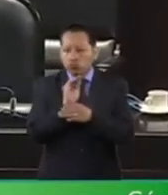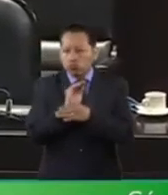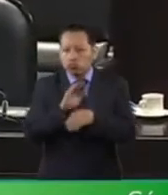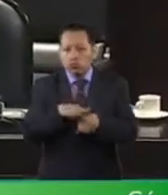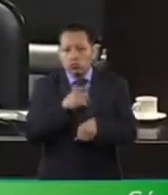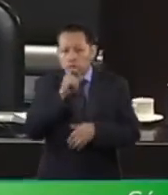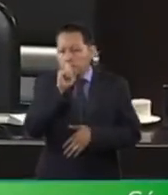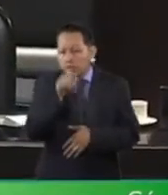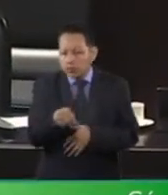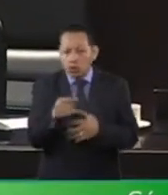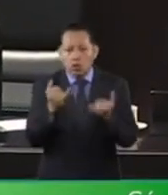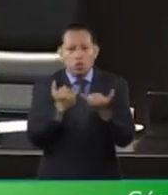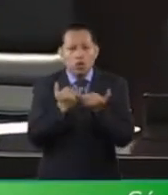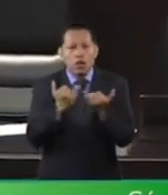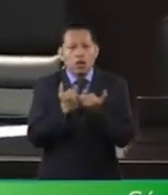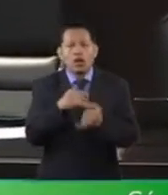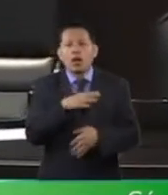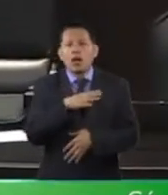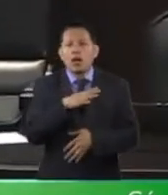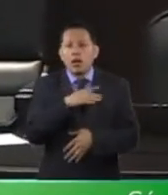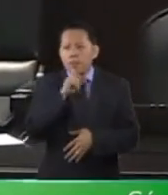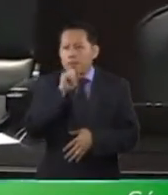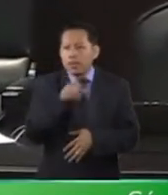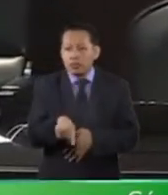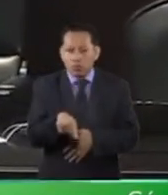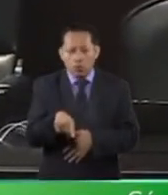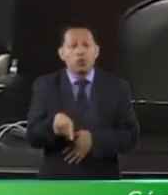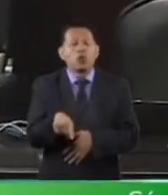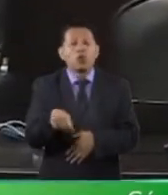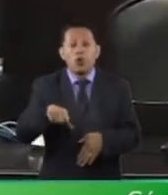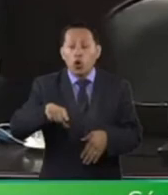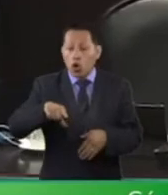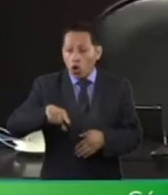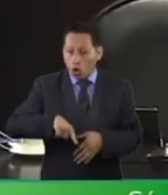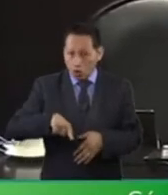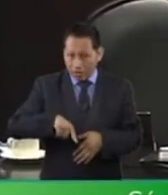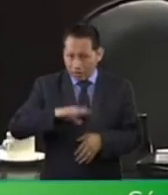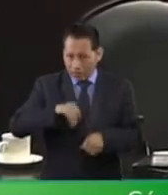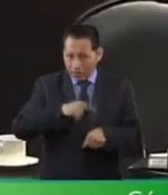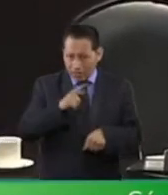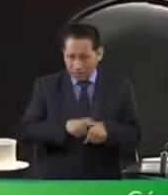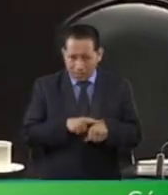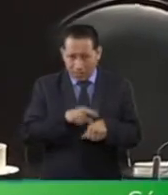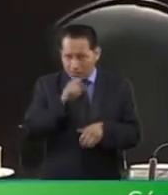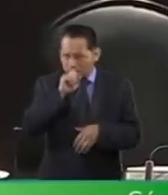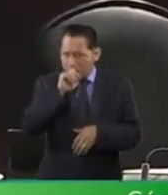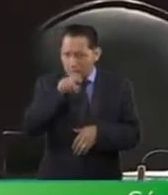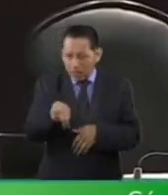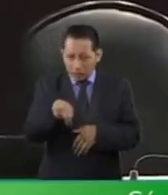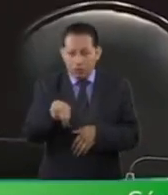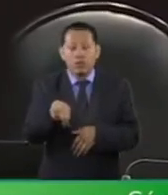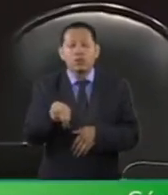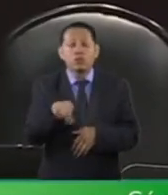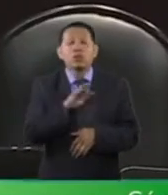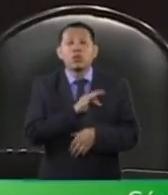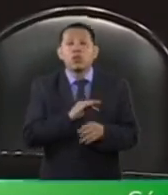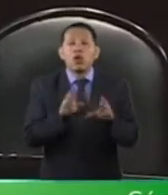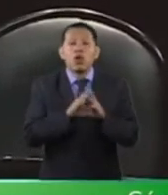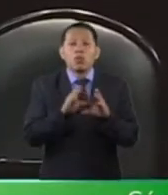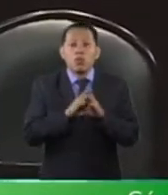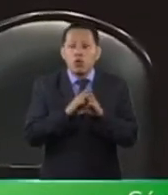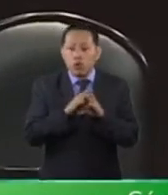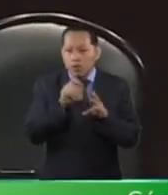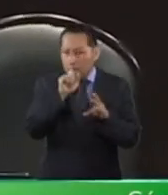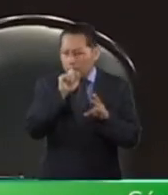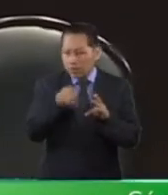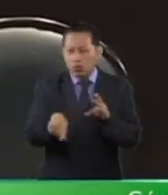¿Cómo explica el partido en el gobierno que hoy las vías de comunicación federales, que deben de garantizar